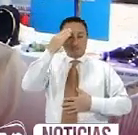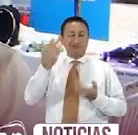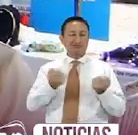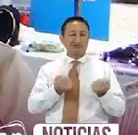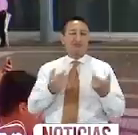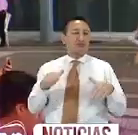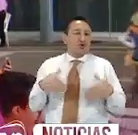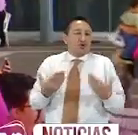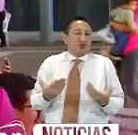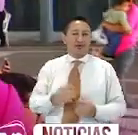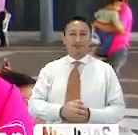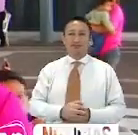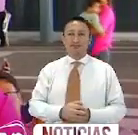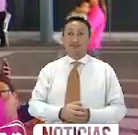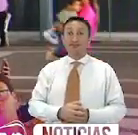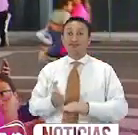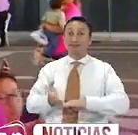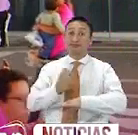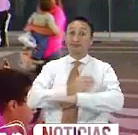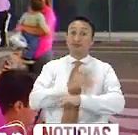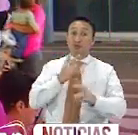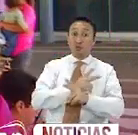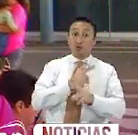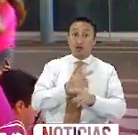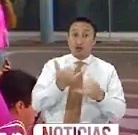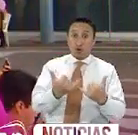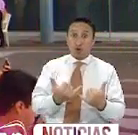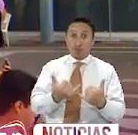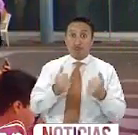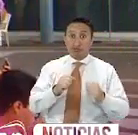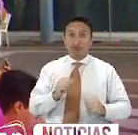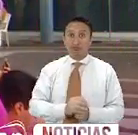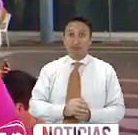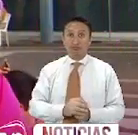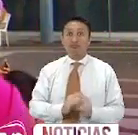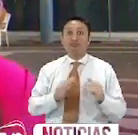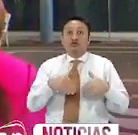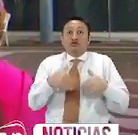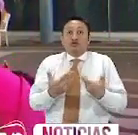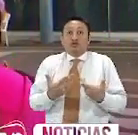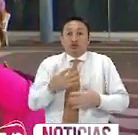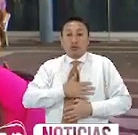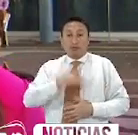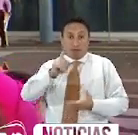la situación. La prevención es justamente lo que estamos haciendo el día de hoy, de qué manera nos podemos